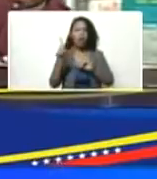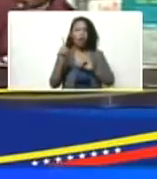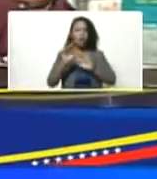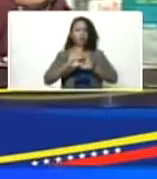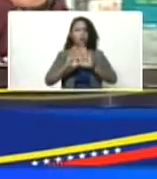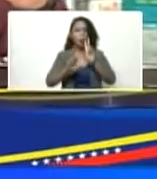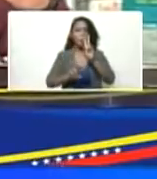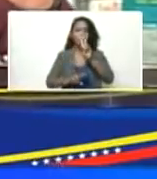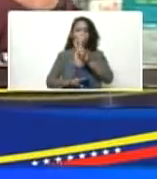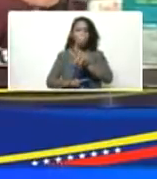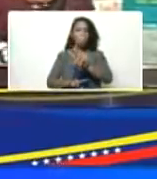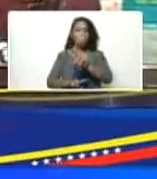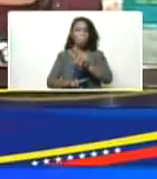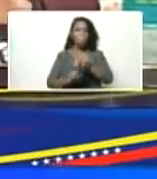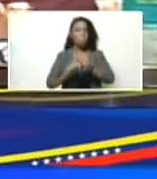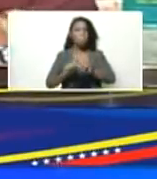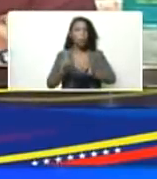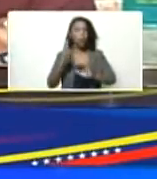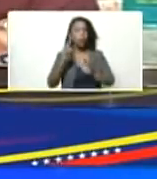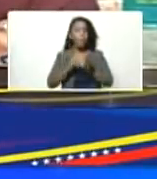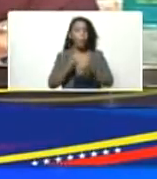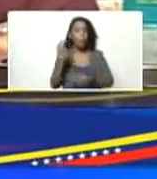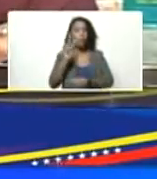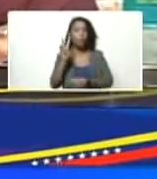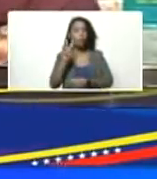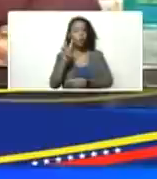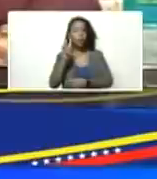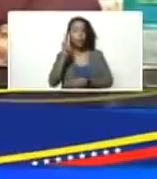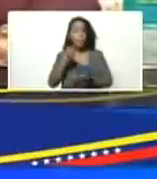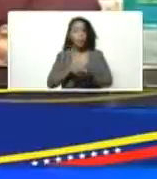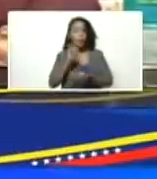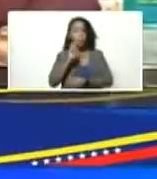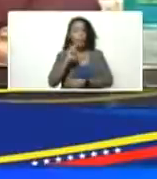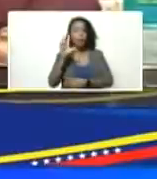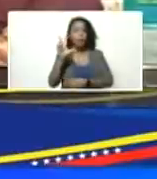veremos. Pero el 2022-2023,